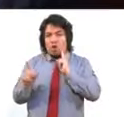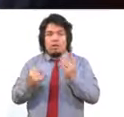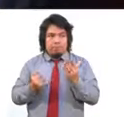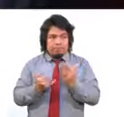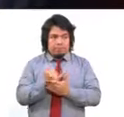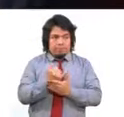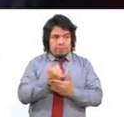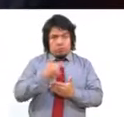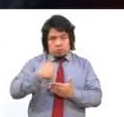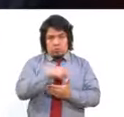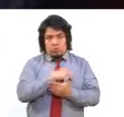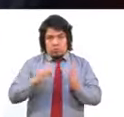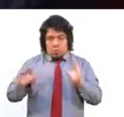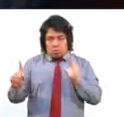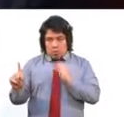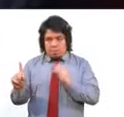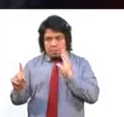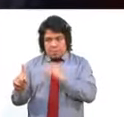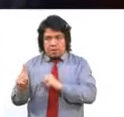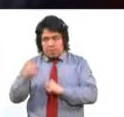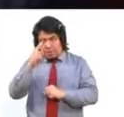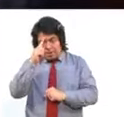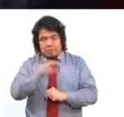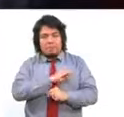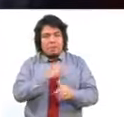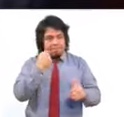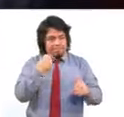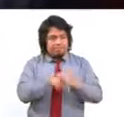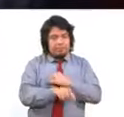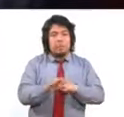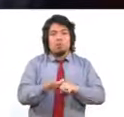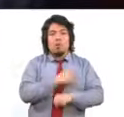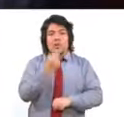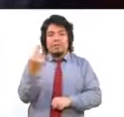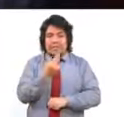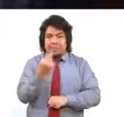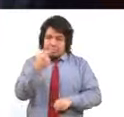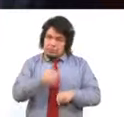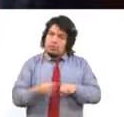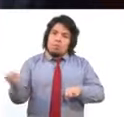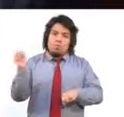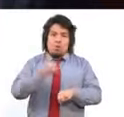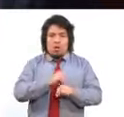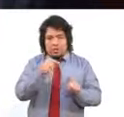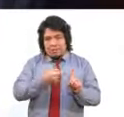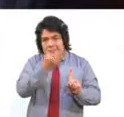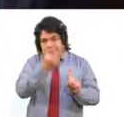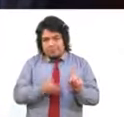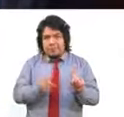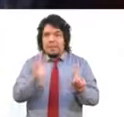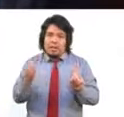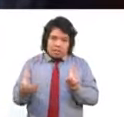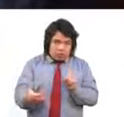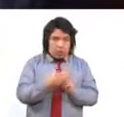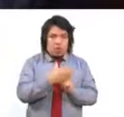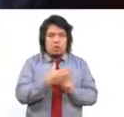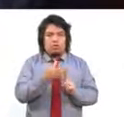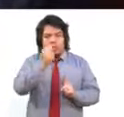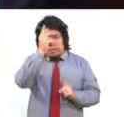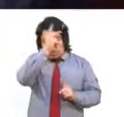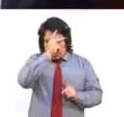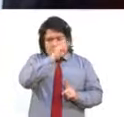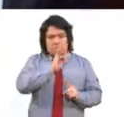que presenten la denuncia penal, porque lo primero que tiene que haber es medidas cautelares para proteger a la mujer, más allá del apoyo psicológico